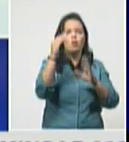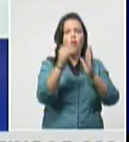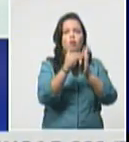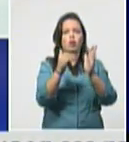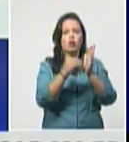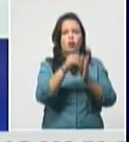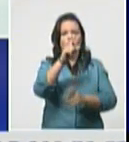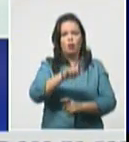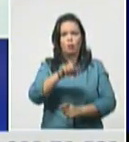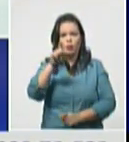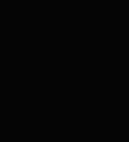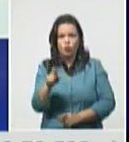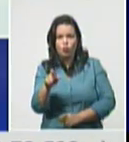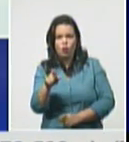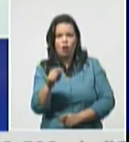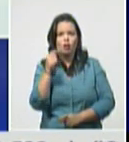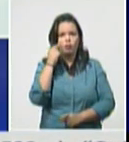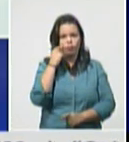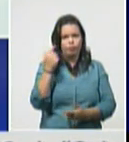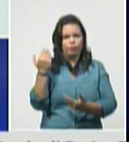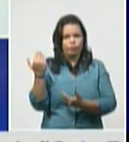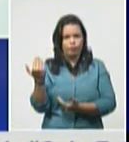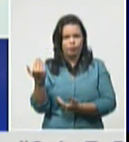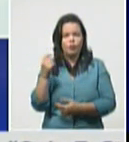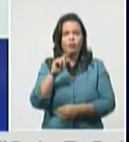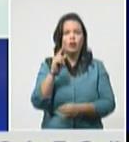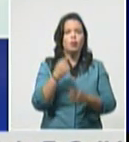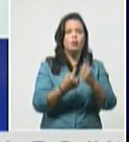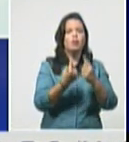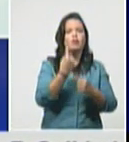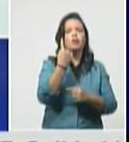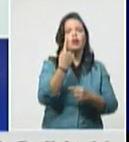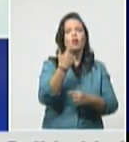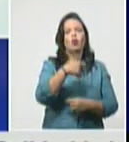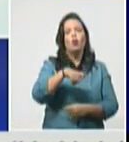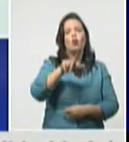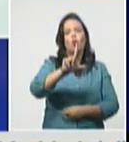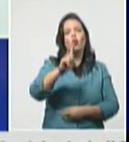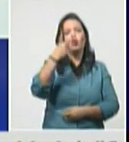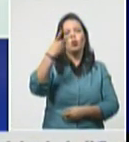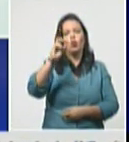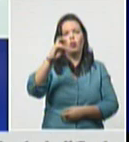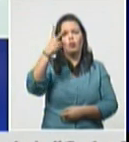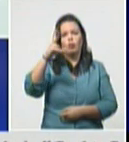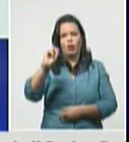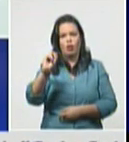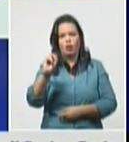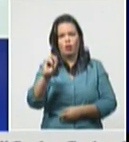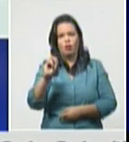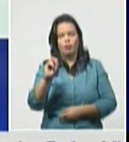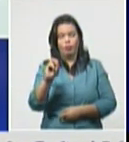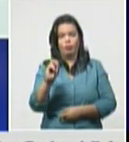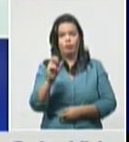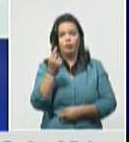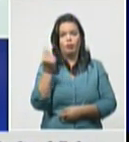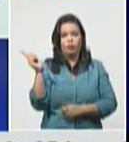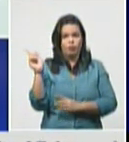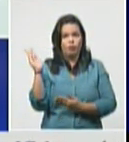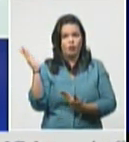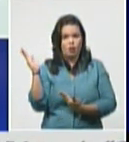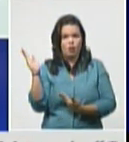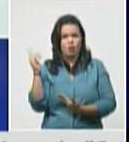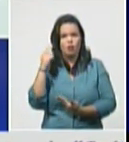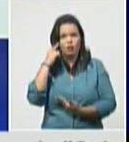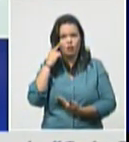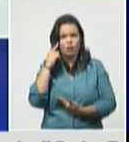internacionalmente el 1 de julio del 2020. Ahí realmente está pequeño,